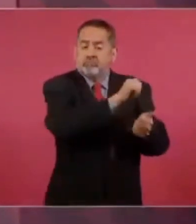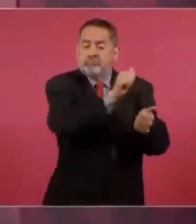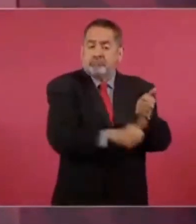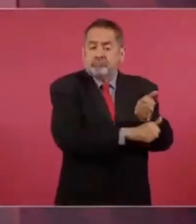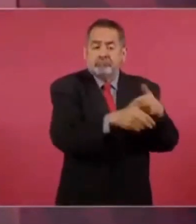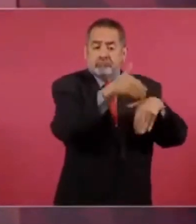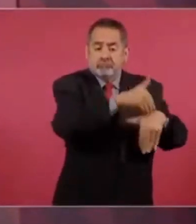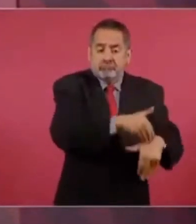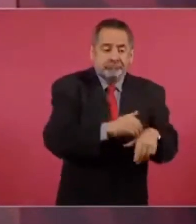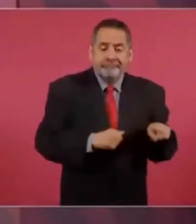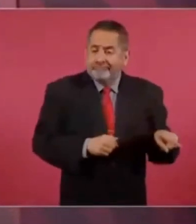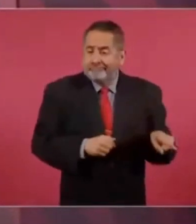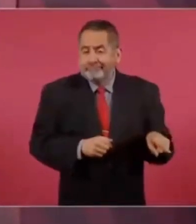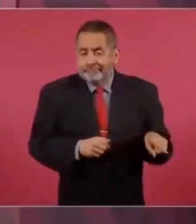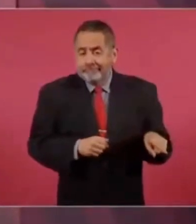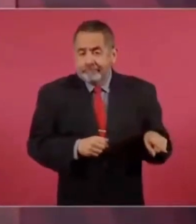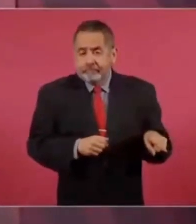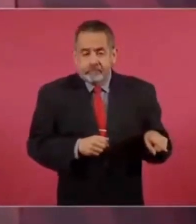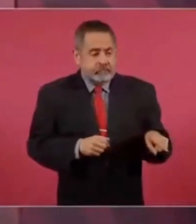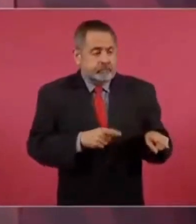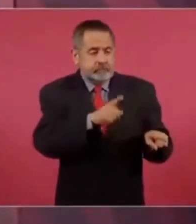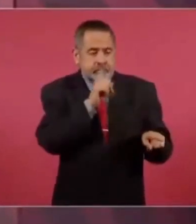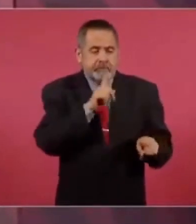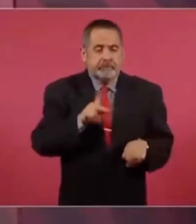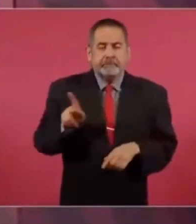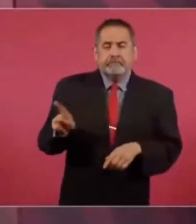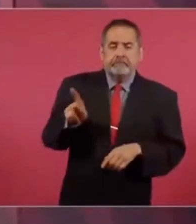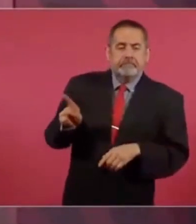no de manera abierta,